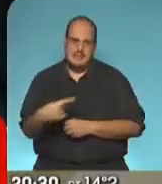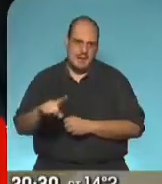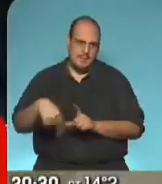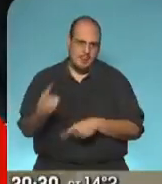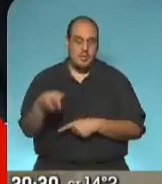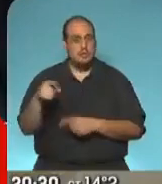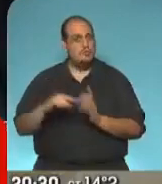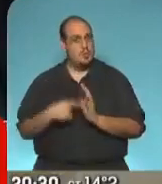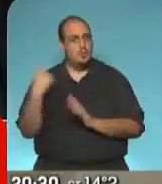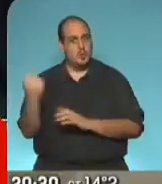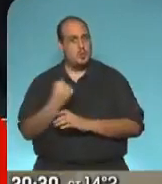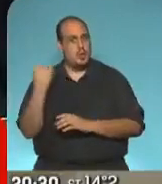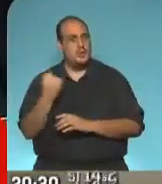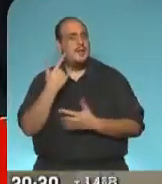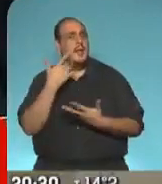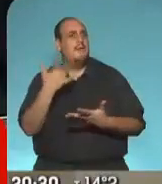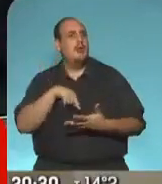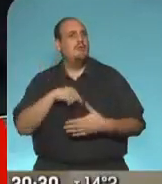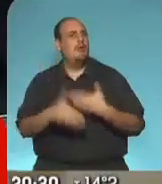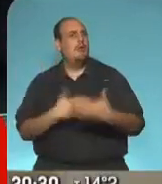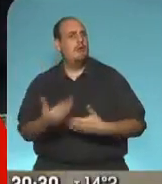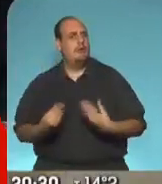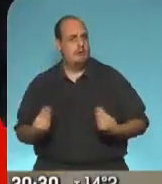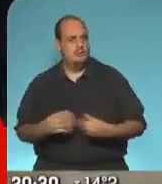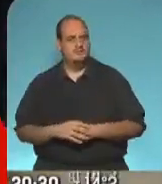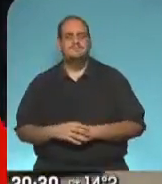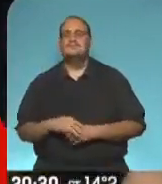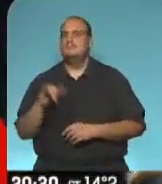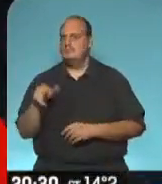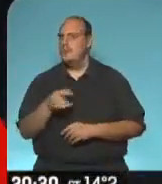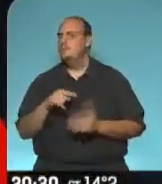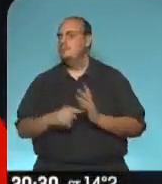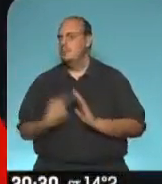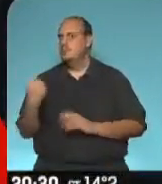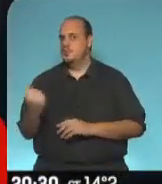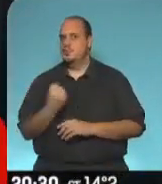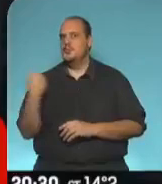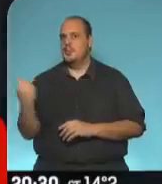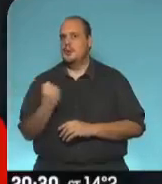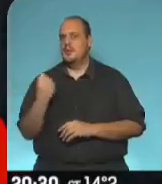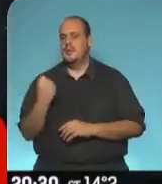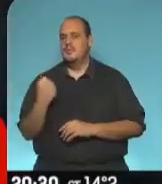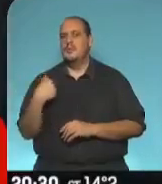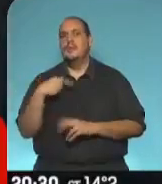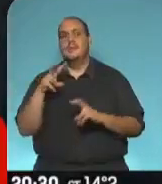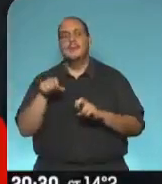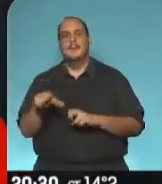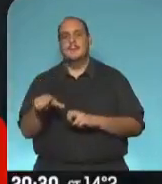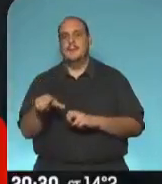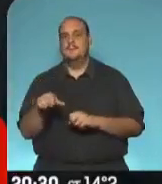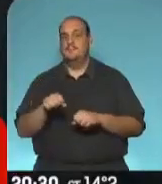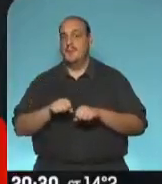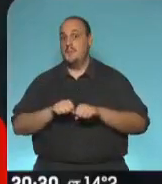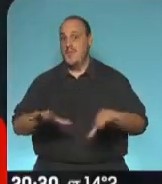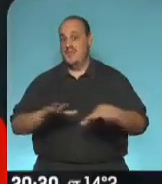sería importante para saber cómo manejarse de aquí en más, ¿verdad? Sí, muy importante, porque ante el efecto que la